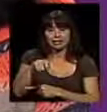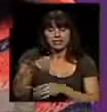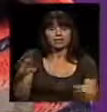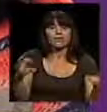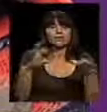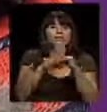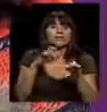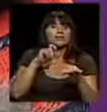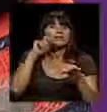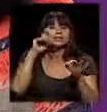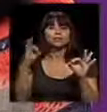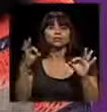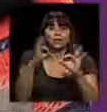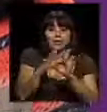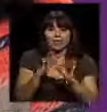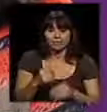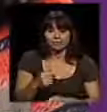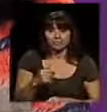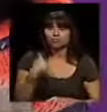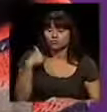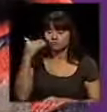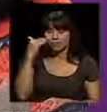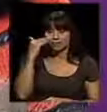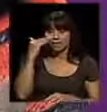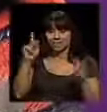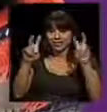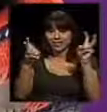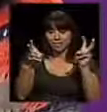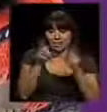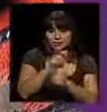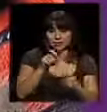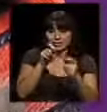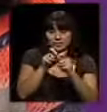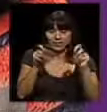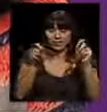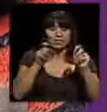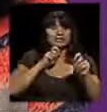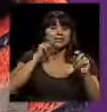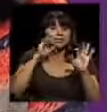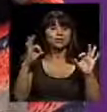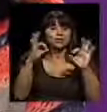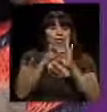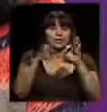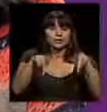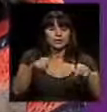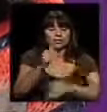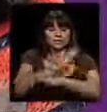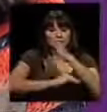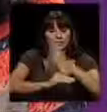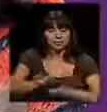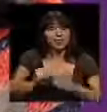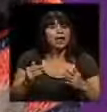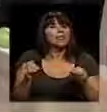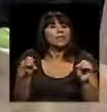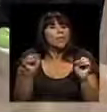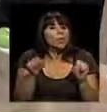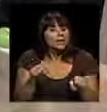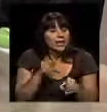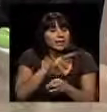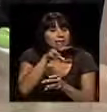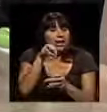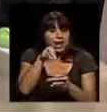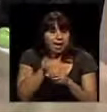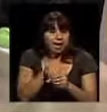No me cabe la menor duda que el tema ya específico de sexualidad en personas con discapacidad podría ser abordado, ¿verdad?, como parte de